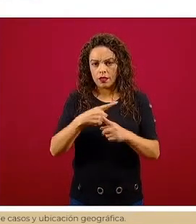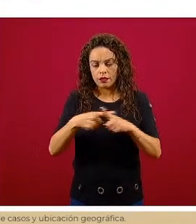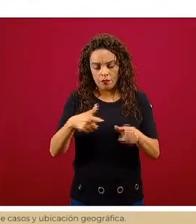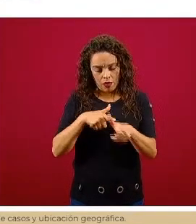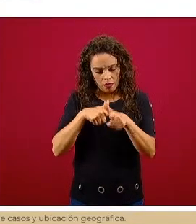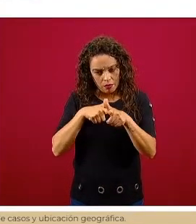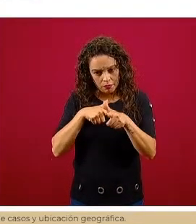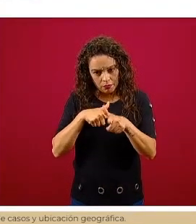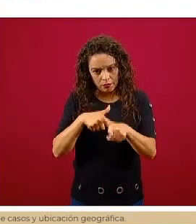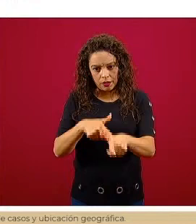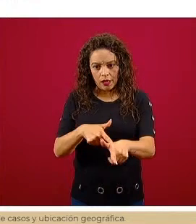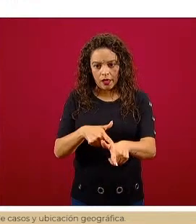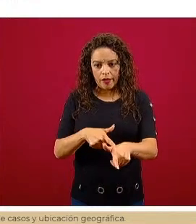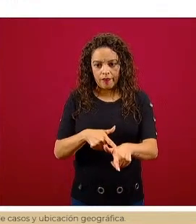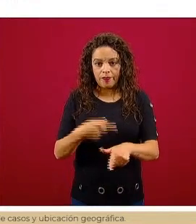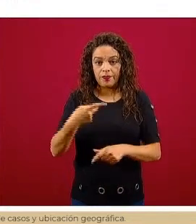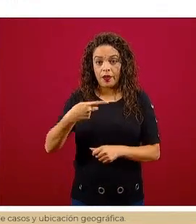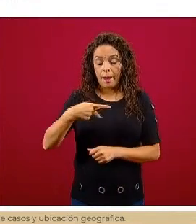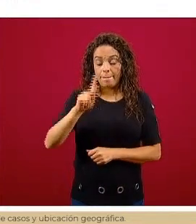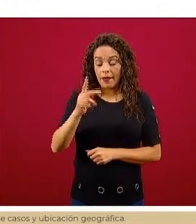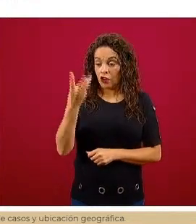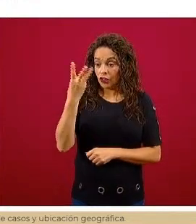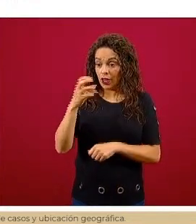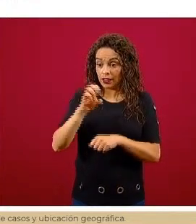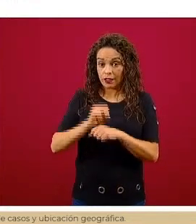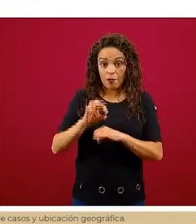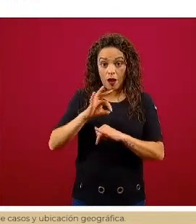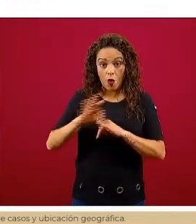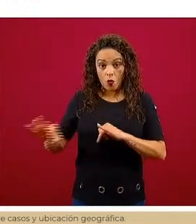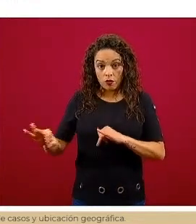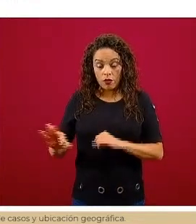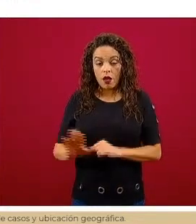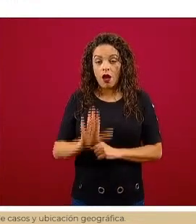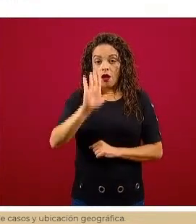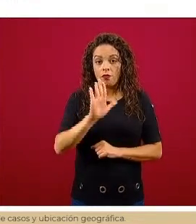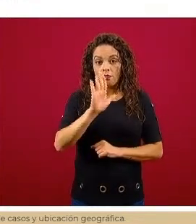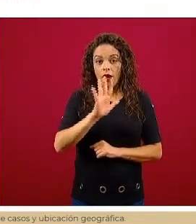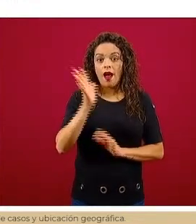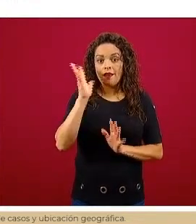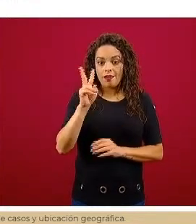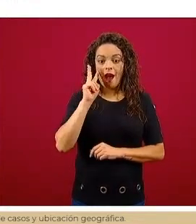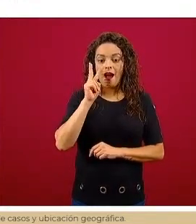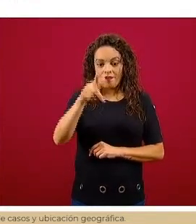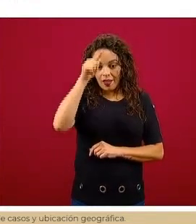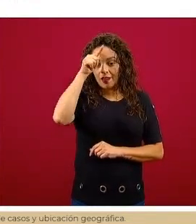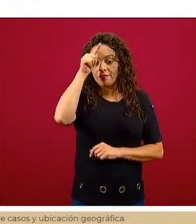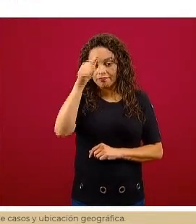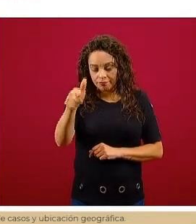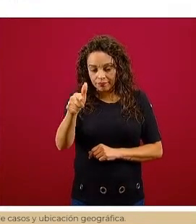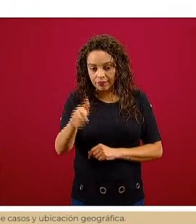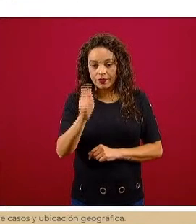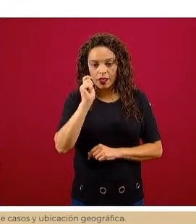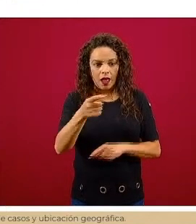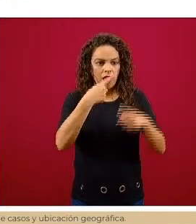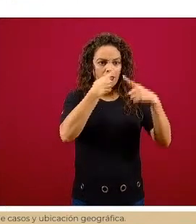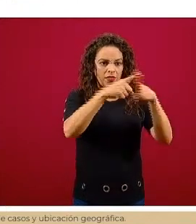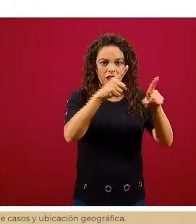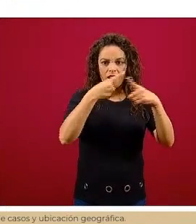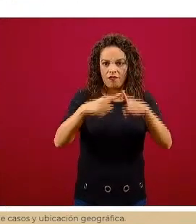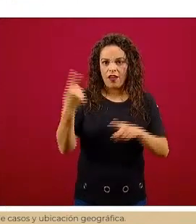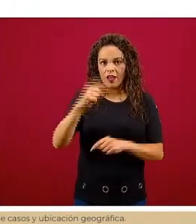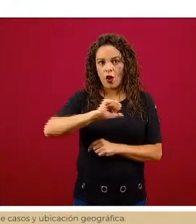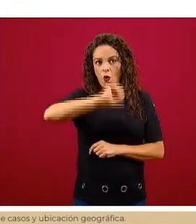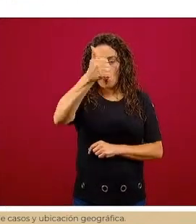estado, y pareciera que en las últimas 3 semanas empiezan ya a evidenciar, a diferencia de sus otros